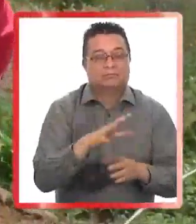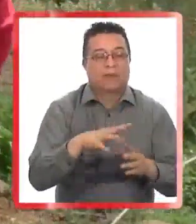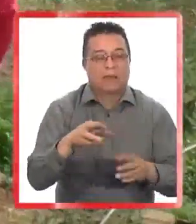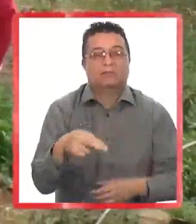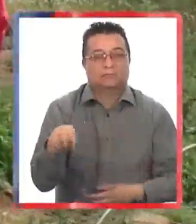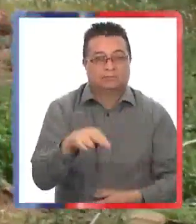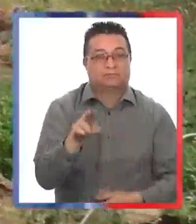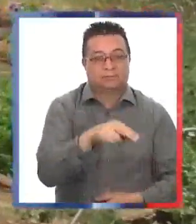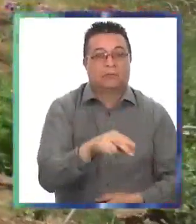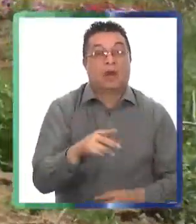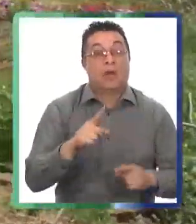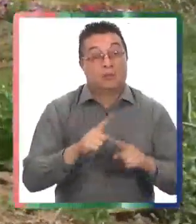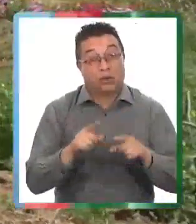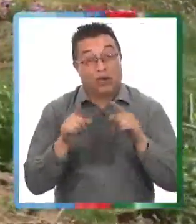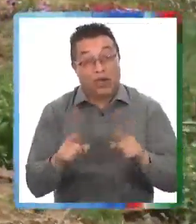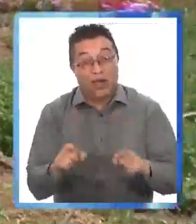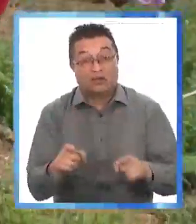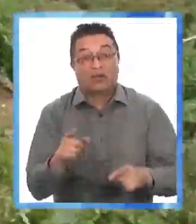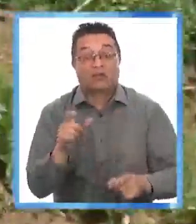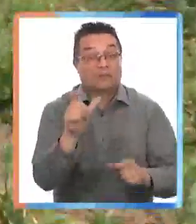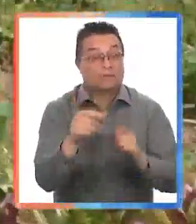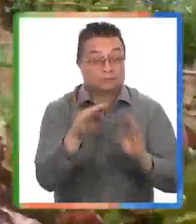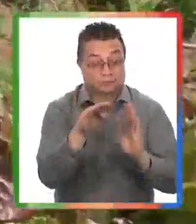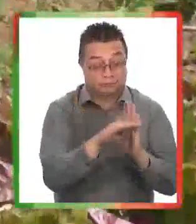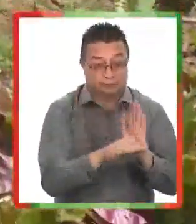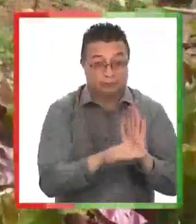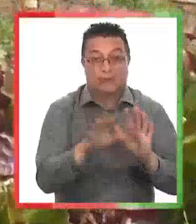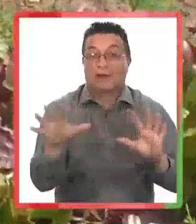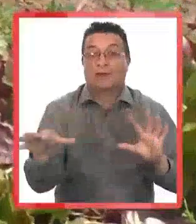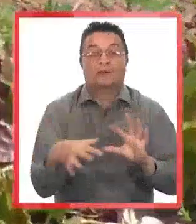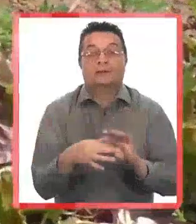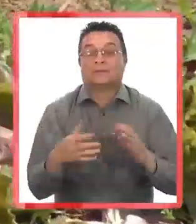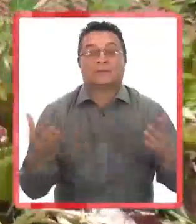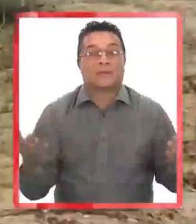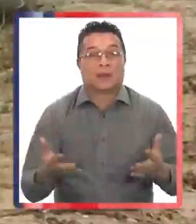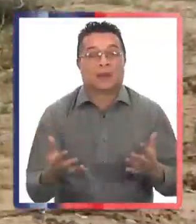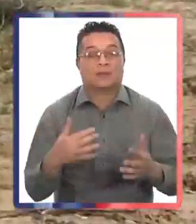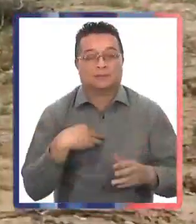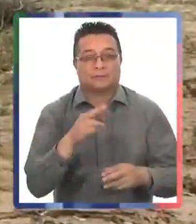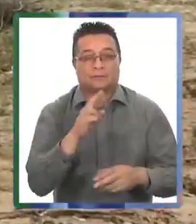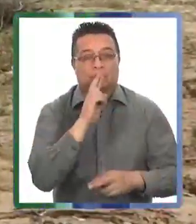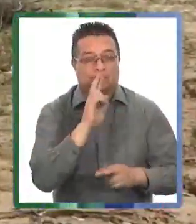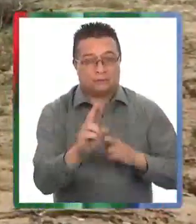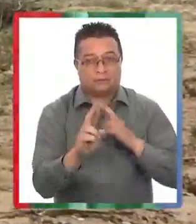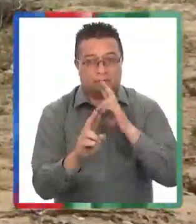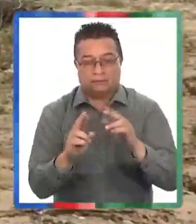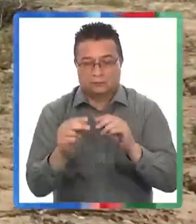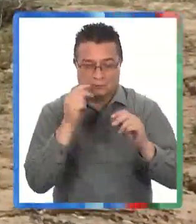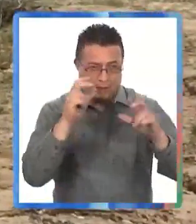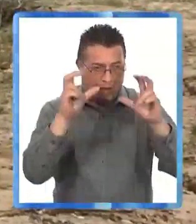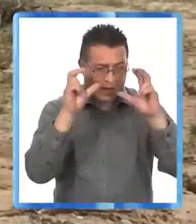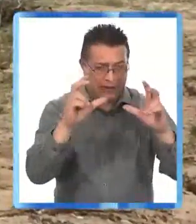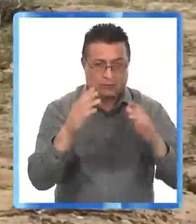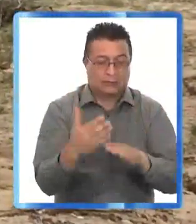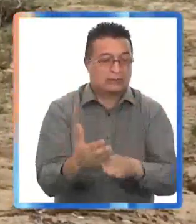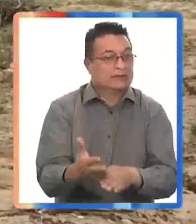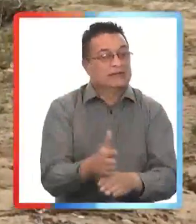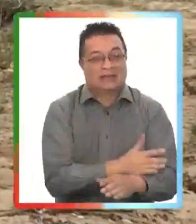más frecuentes. Y por lo tanto, nuestra agenda tiene que ver con respuesta y alerta muy